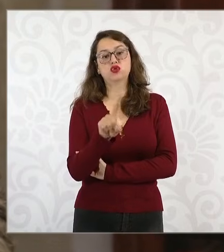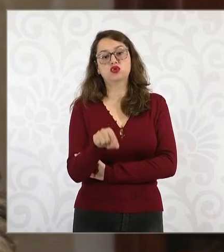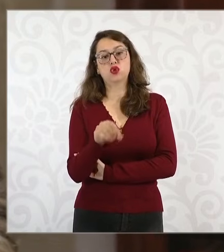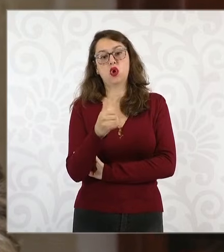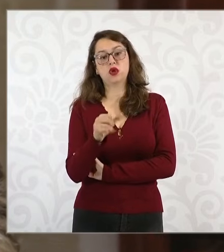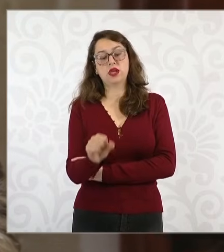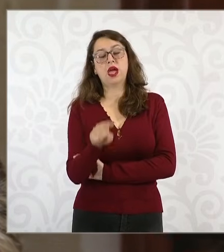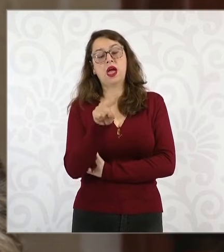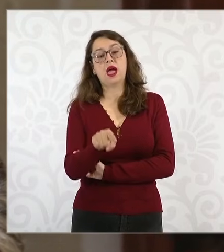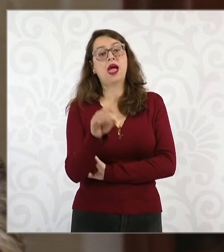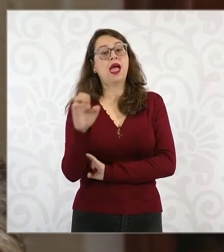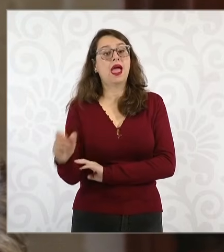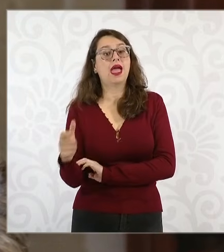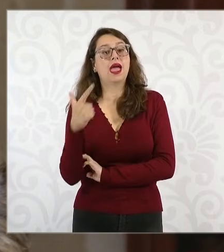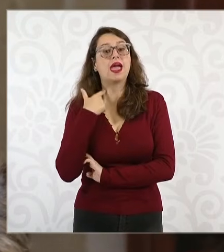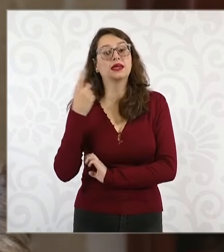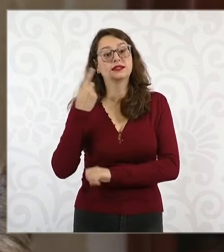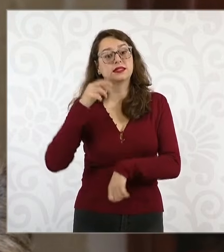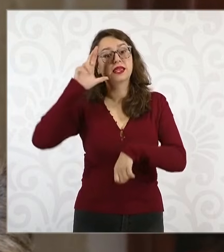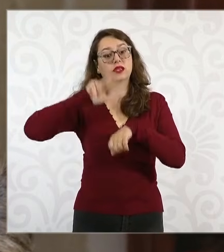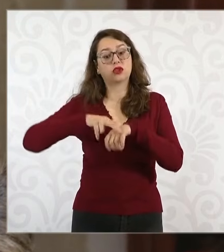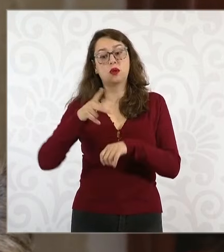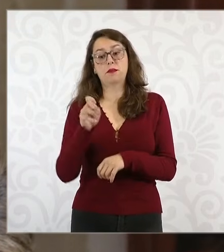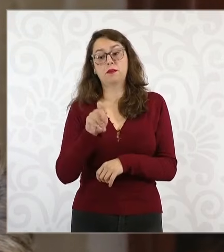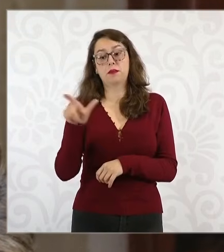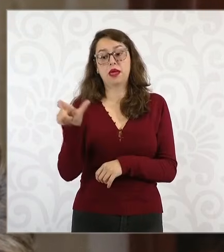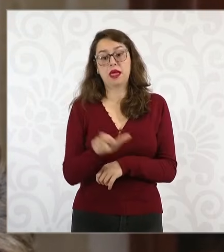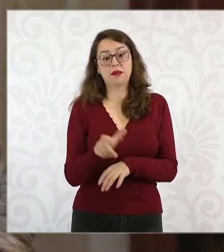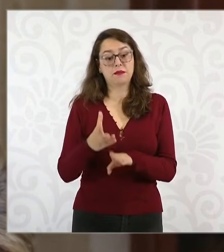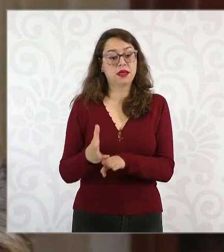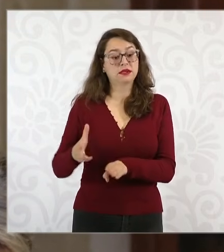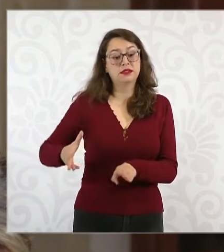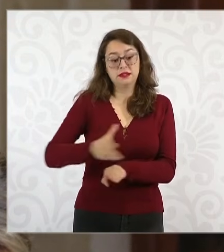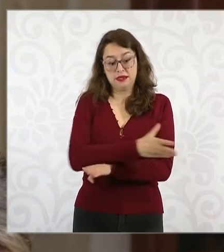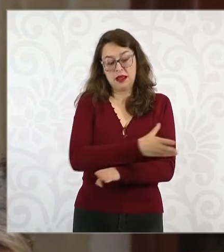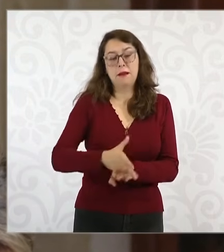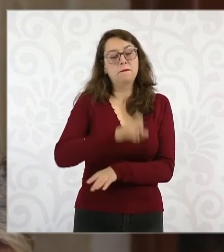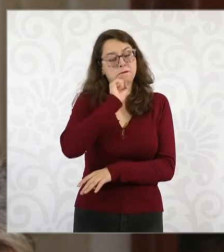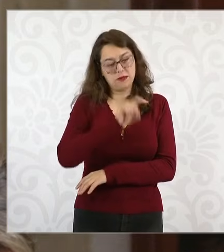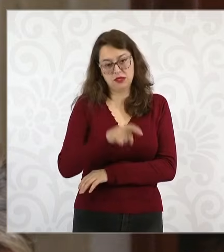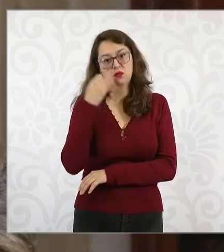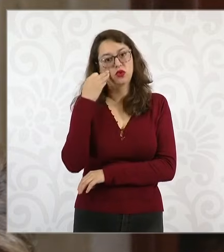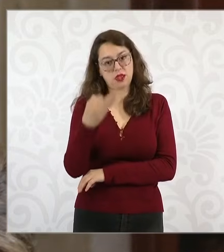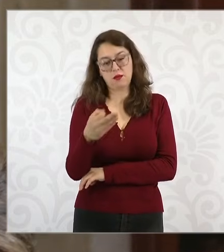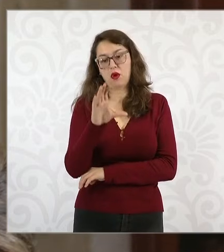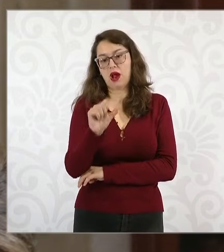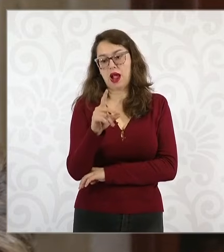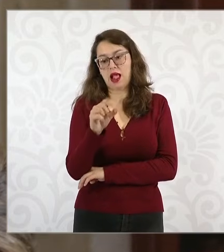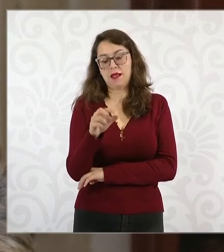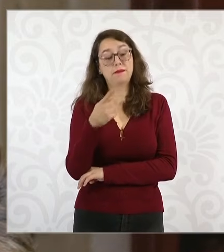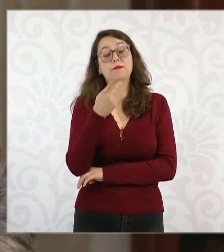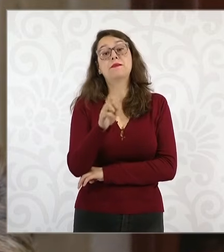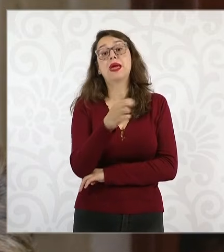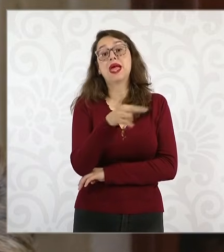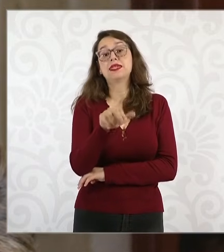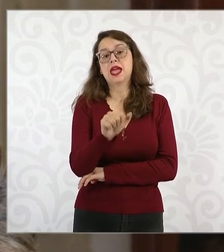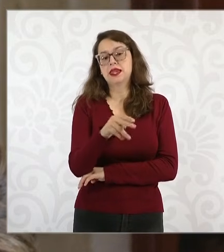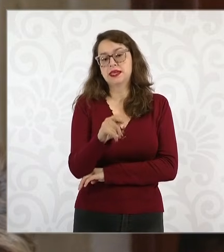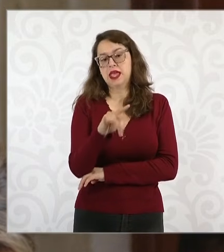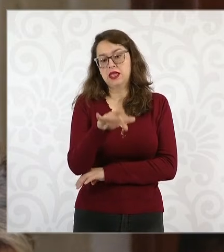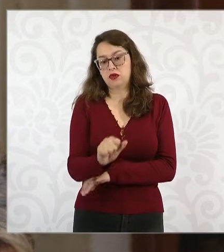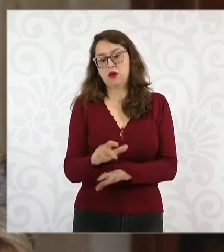del exdirector general de Petróleos Mexicanos en el sexenio de Enrique Peña Nieto. A ella se le detuvo por su